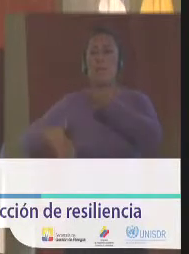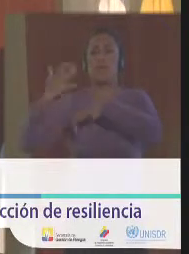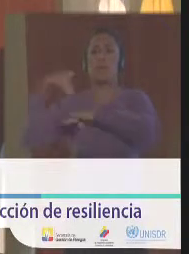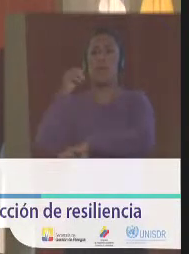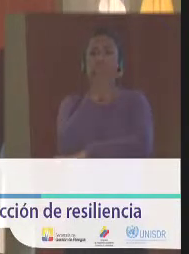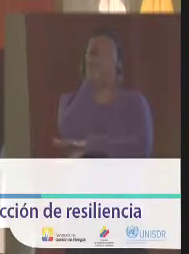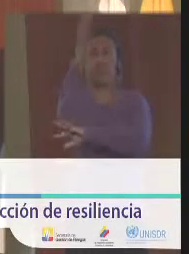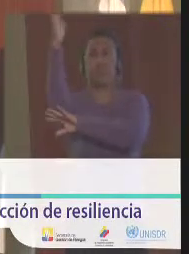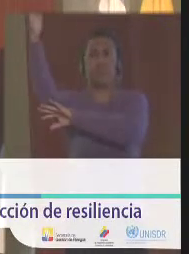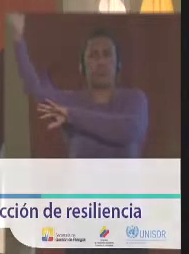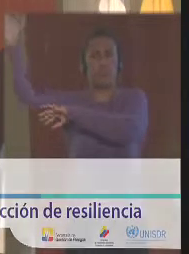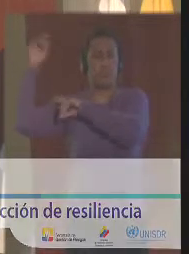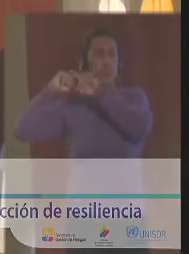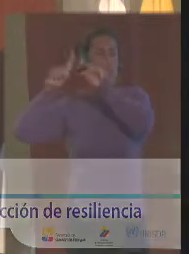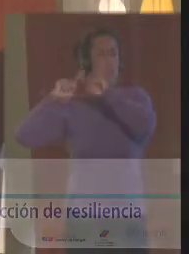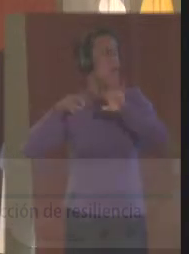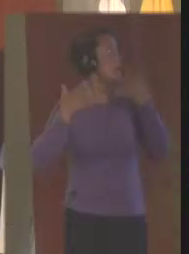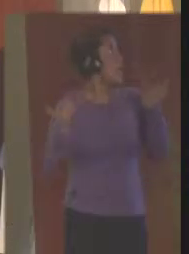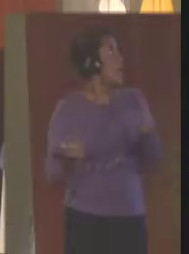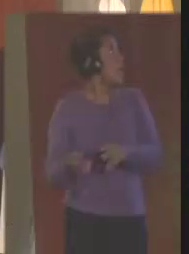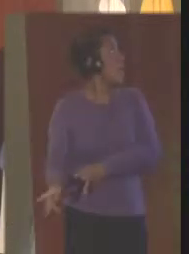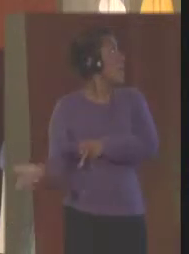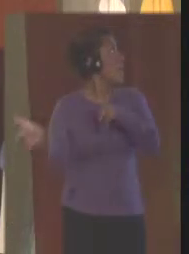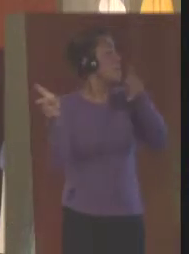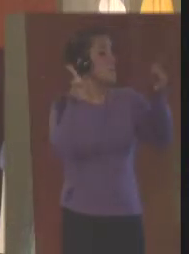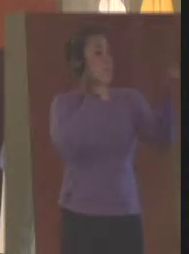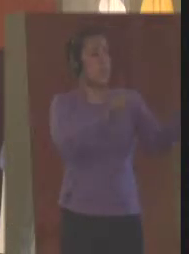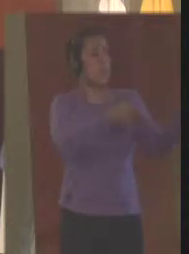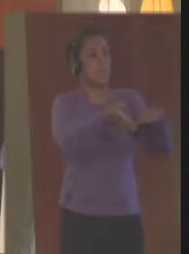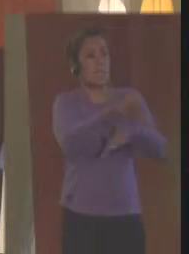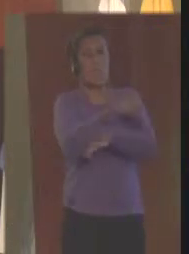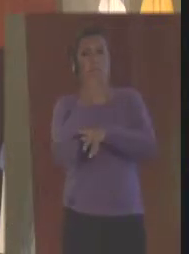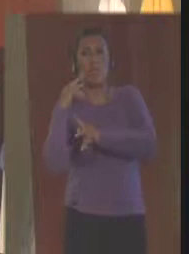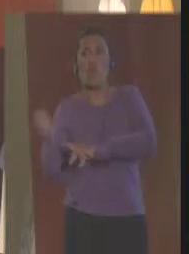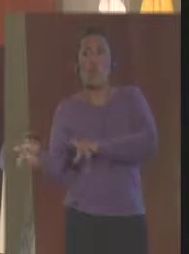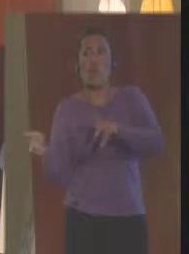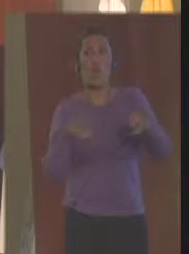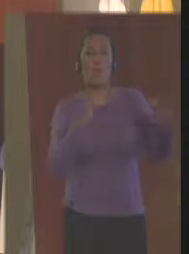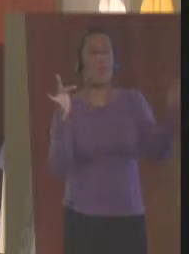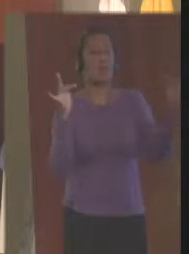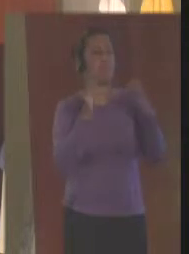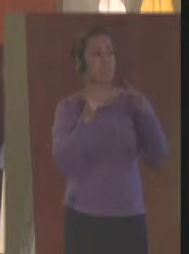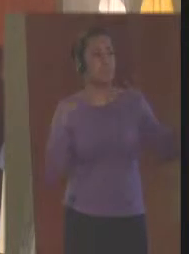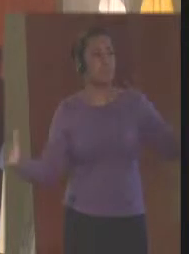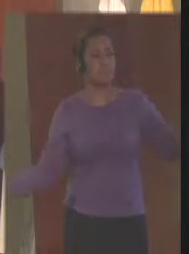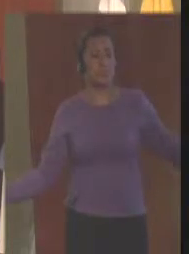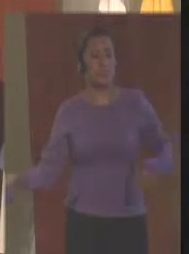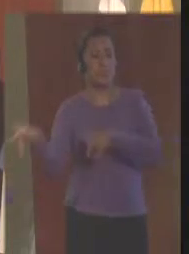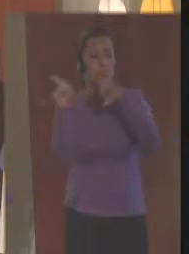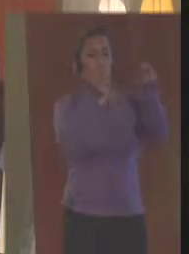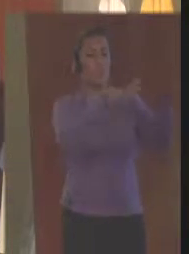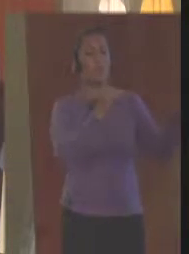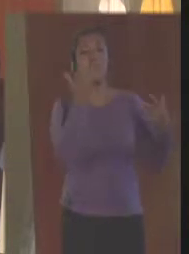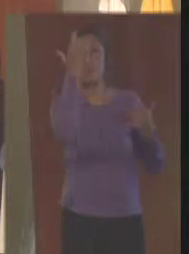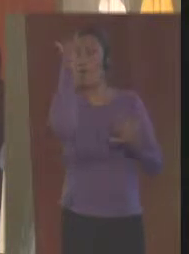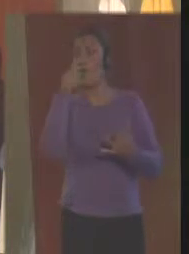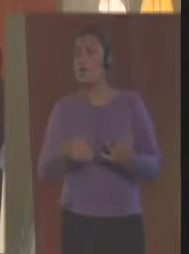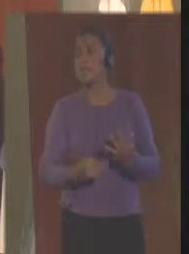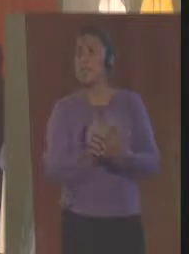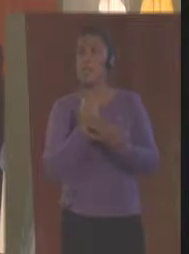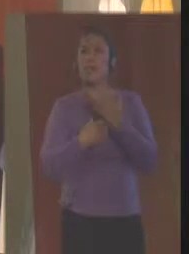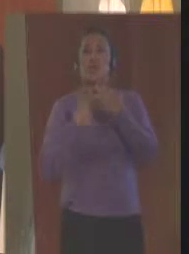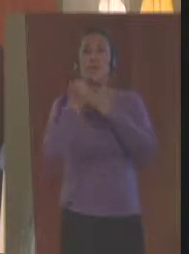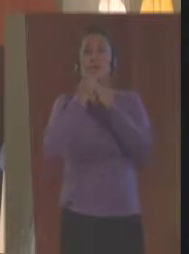es un puente que cruzaba es decir, la ciudad y conectaba la ciudad histórica, Cuenca es Patrimonio Cultural de la Humanidad